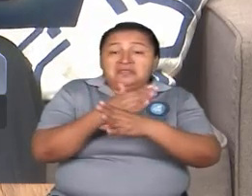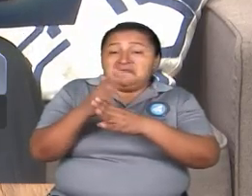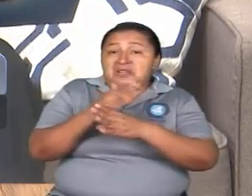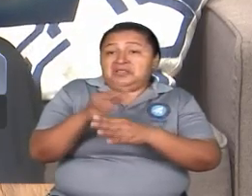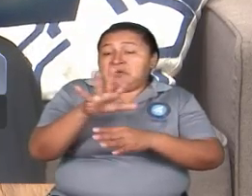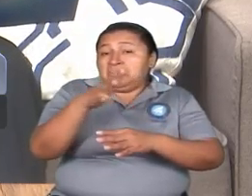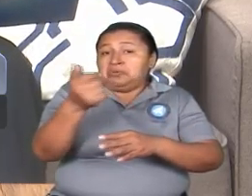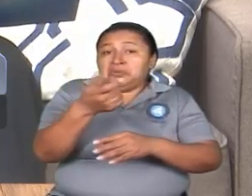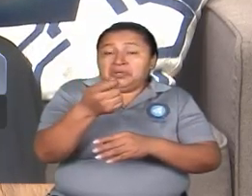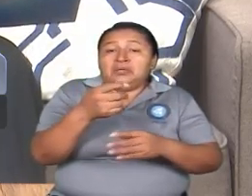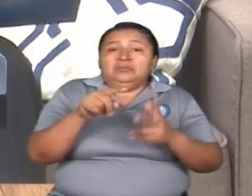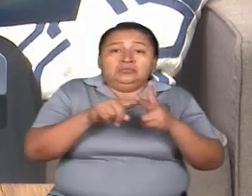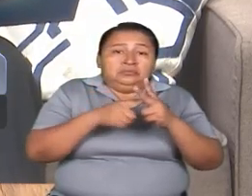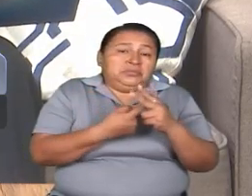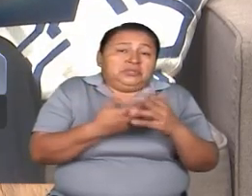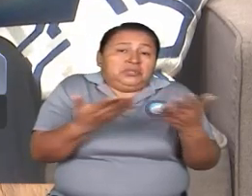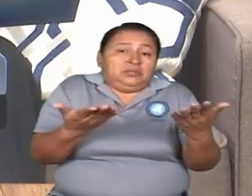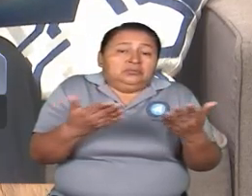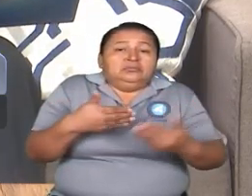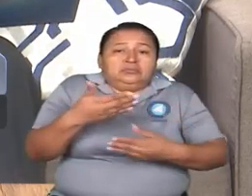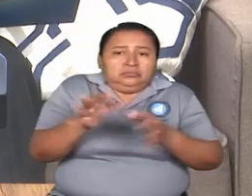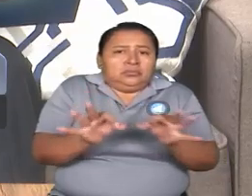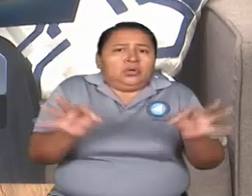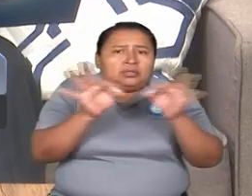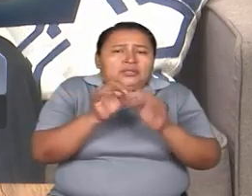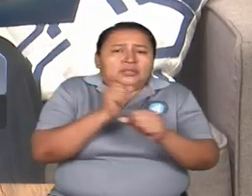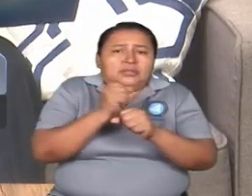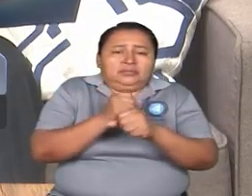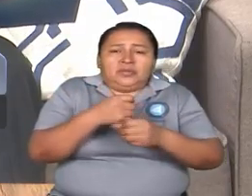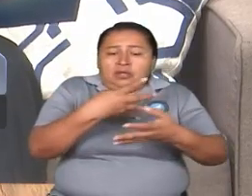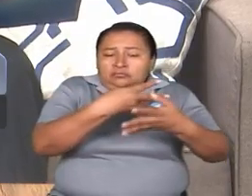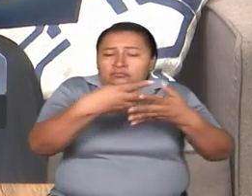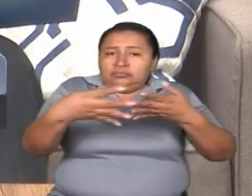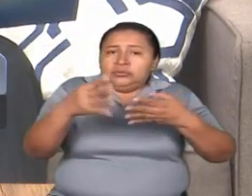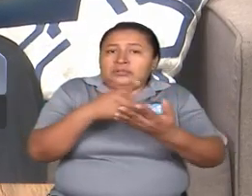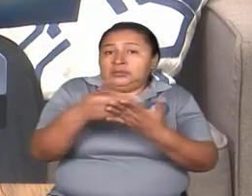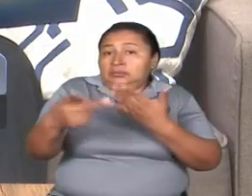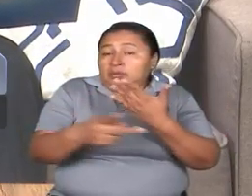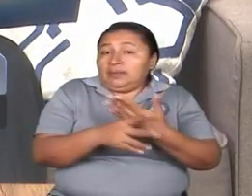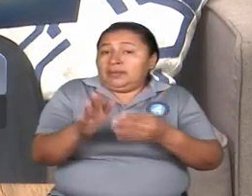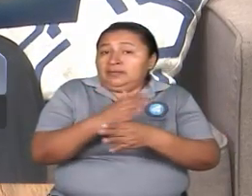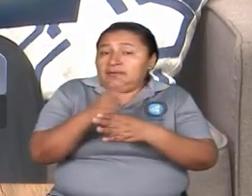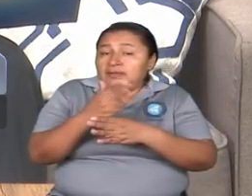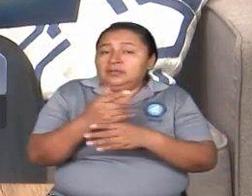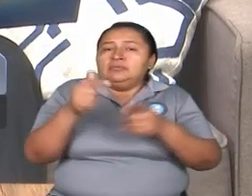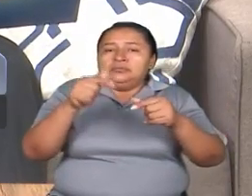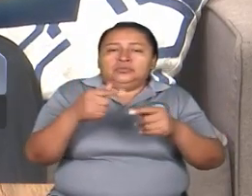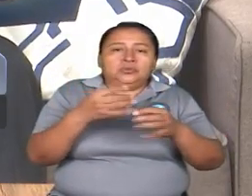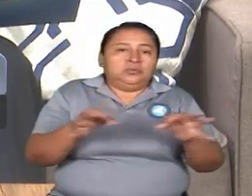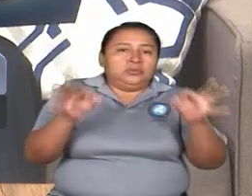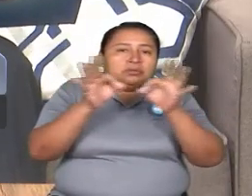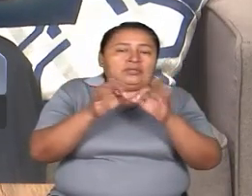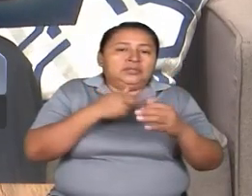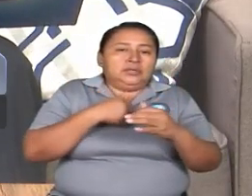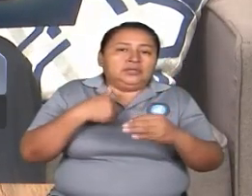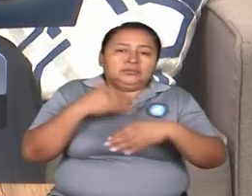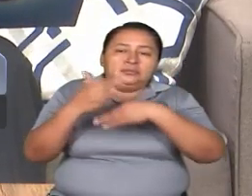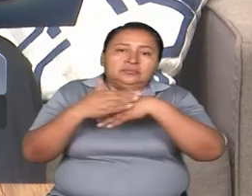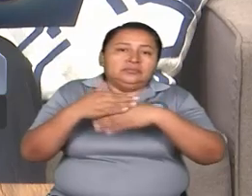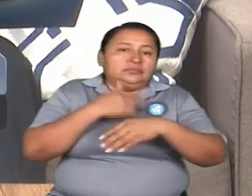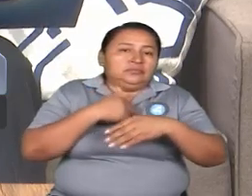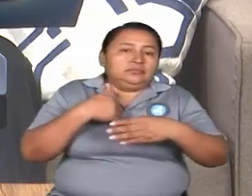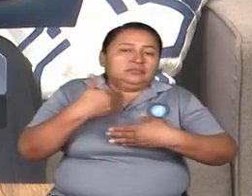región, empieza también a destacar en cuanto a la parrilla programática. Uh-huh. Y eso es algo pues que también obedece precisamente a ese